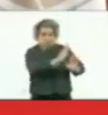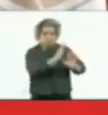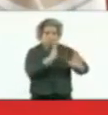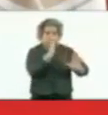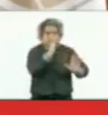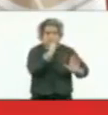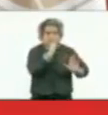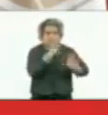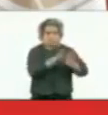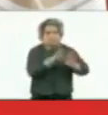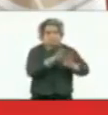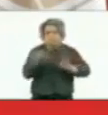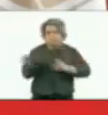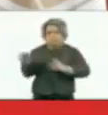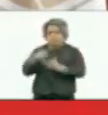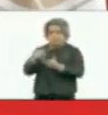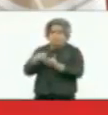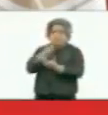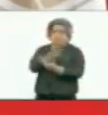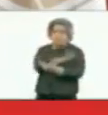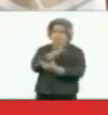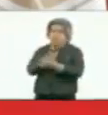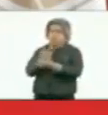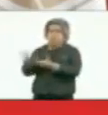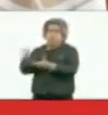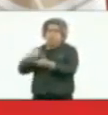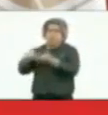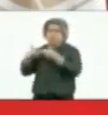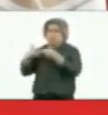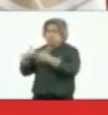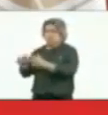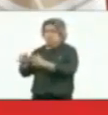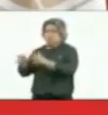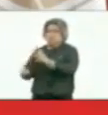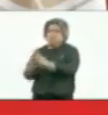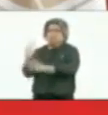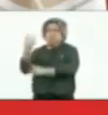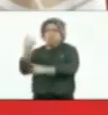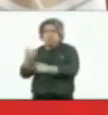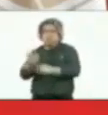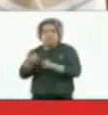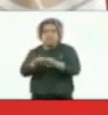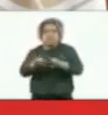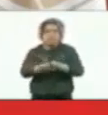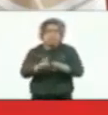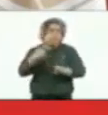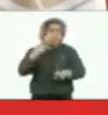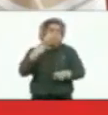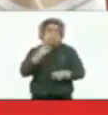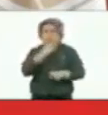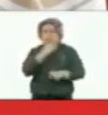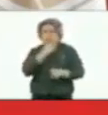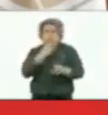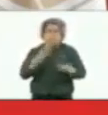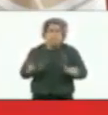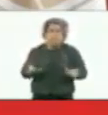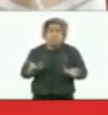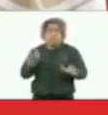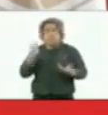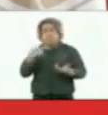No tiene que asistir a una plenaria de apertura de un partido político. Pero al mismo tiempo, escuchando